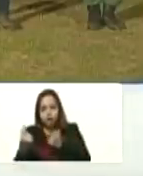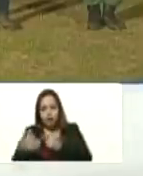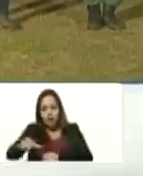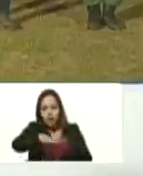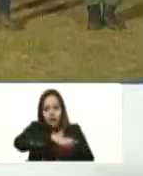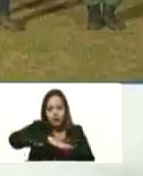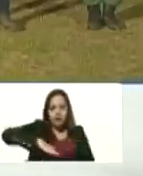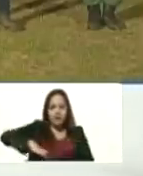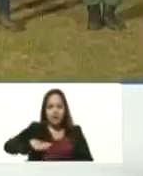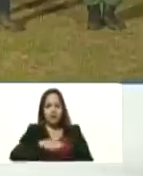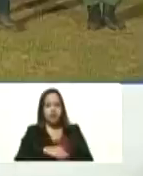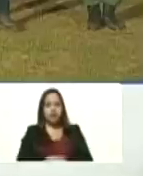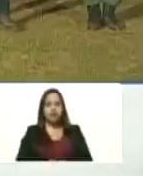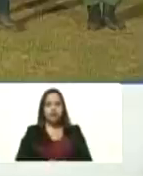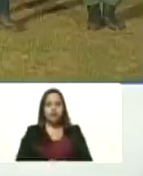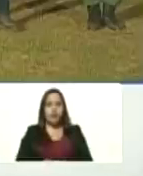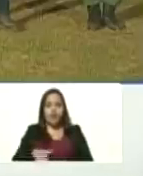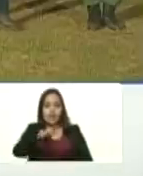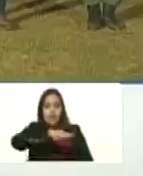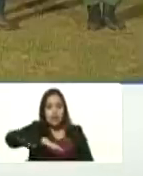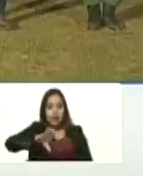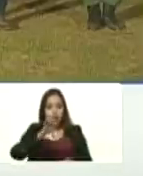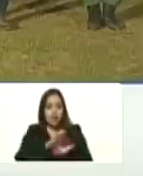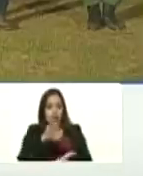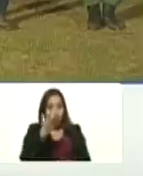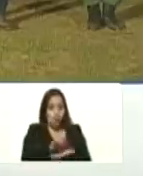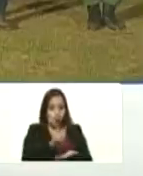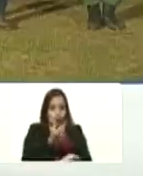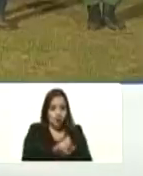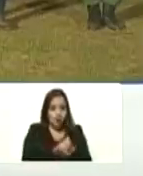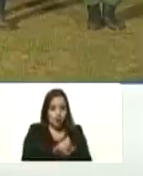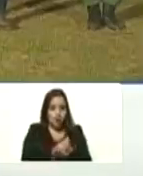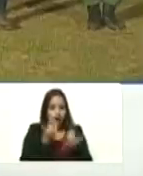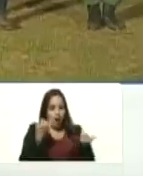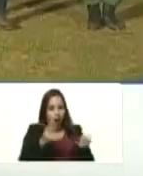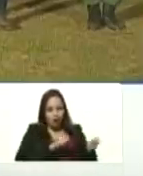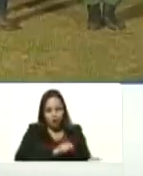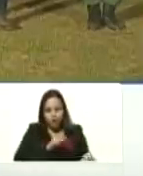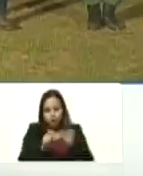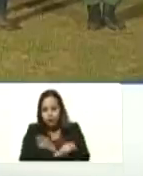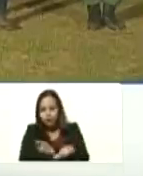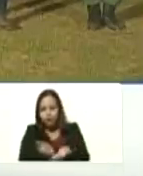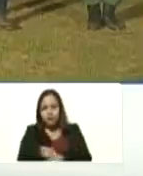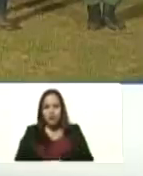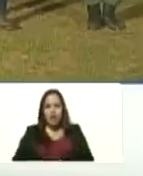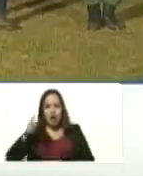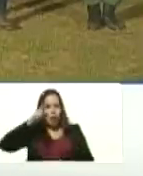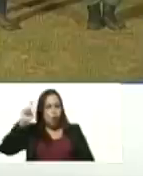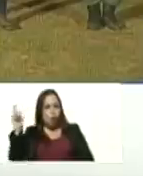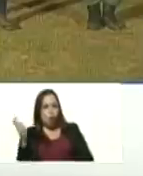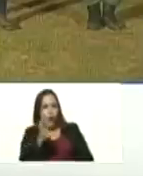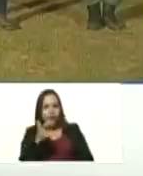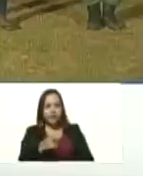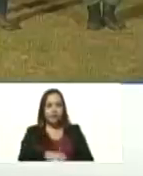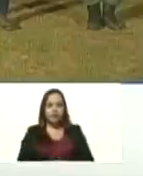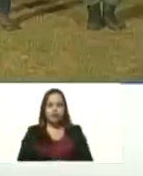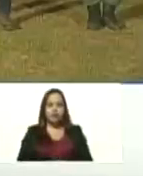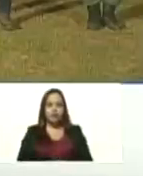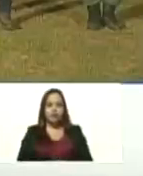llano desde el llano central de monada nos vamos para allá rumbo barco verdad a la artillería